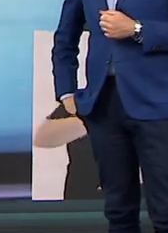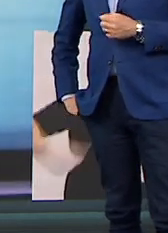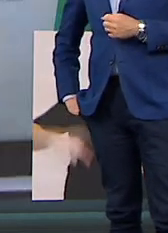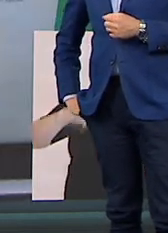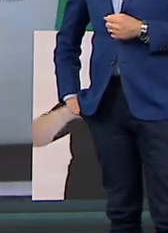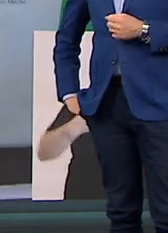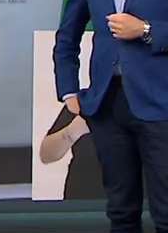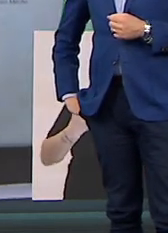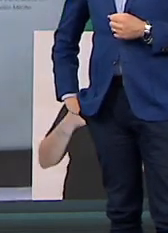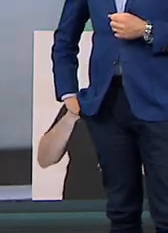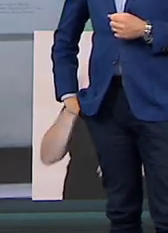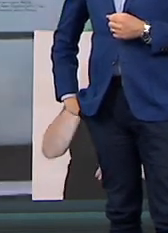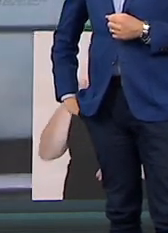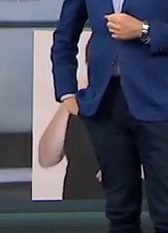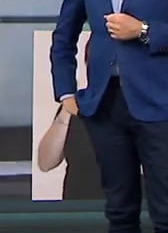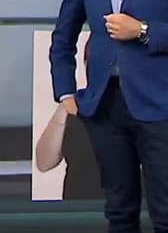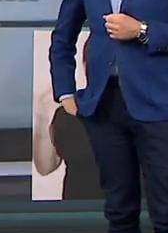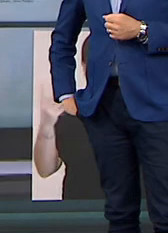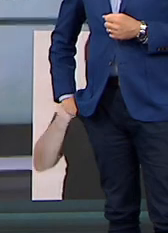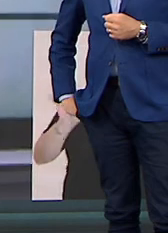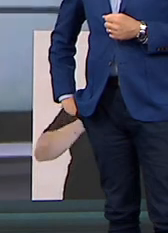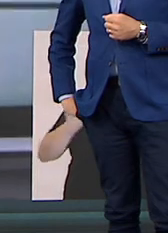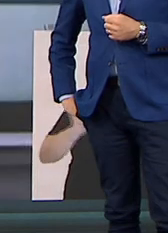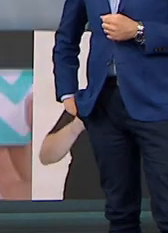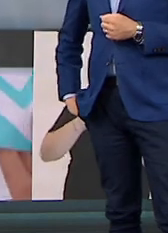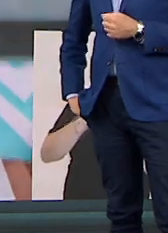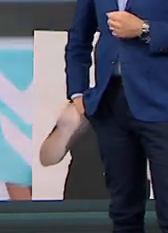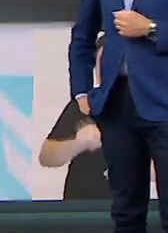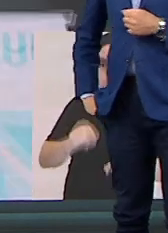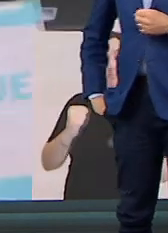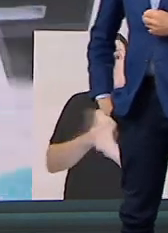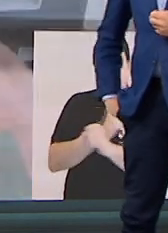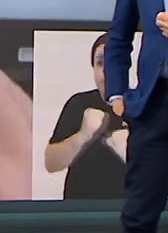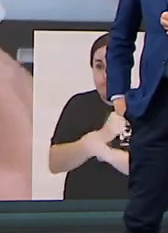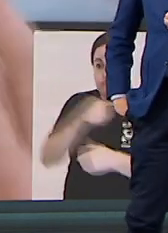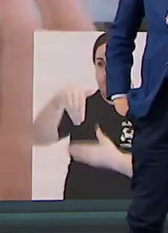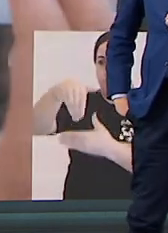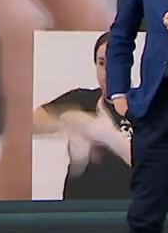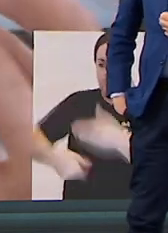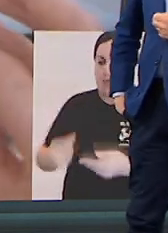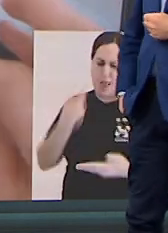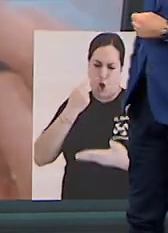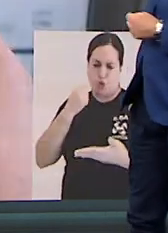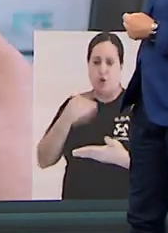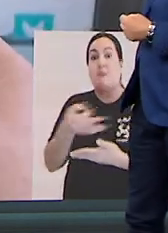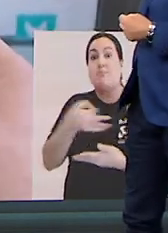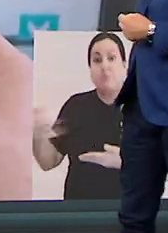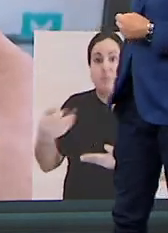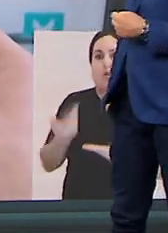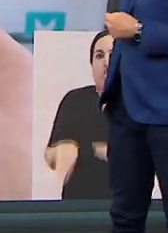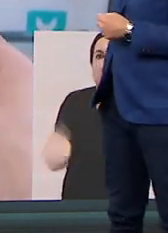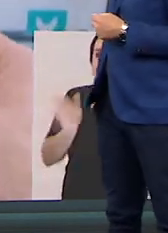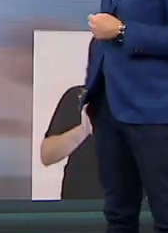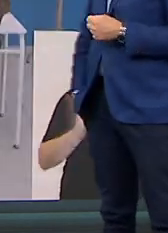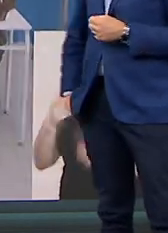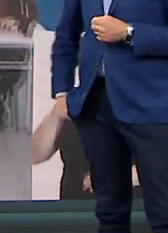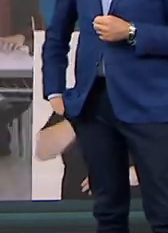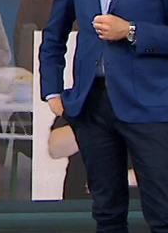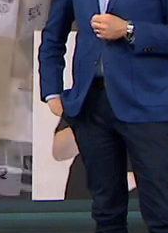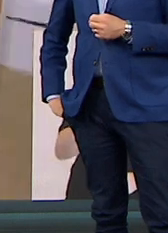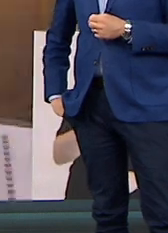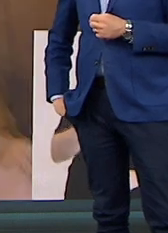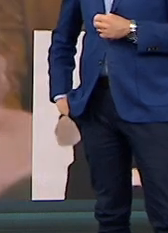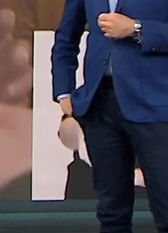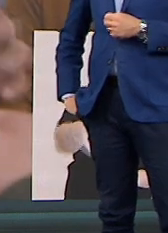ahí te sacan el segundo troquel y ahí recién ahí lo pones en la urna así que bueno es este el paso a paso que es Repito